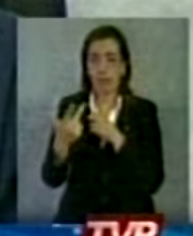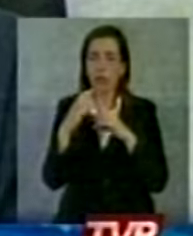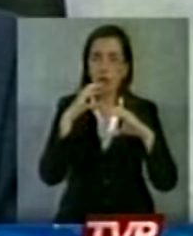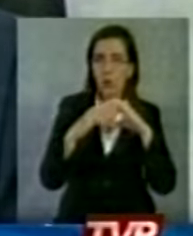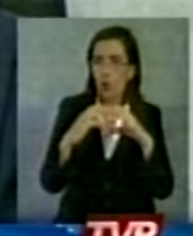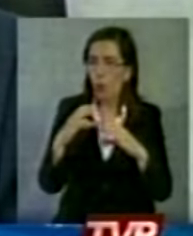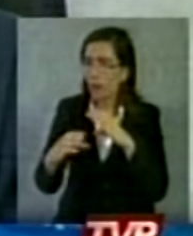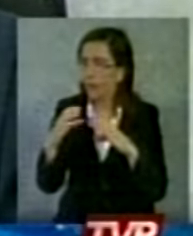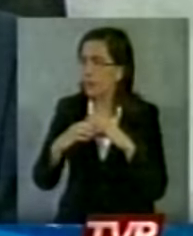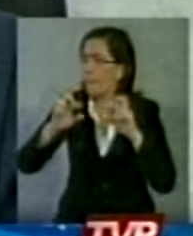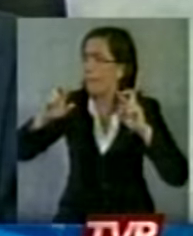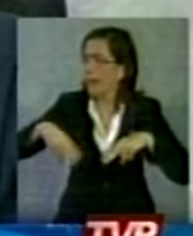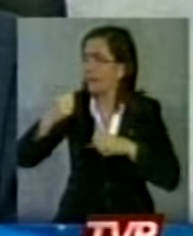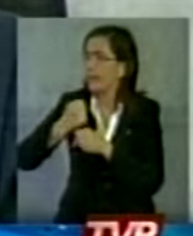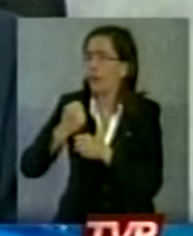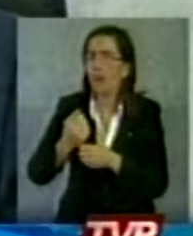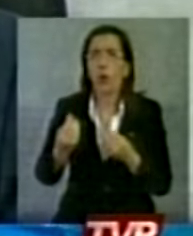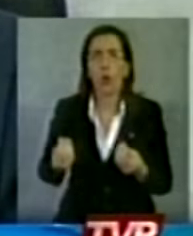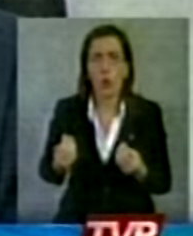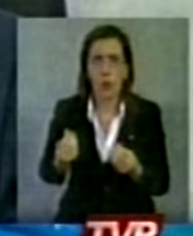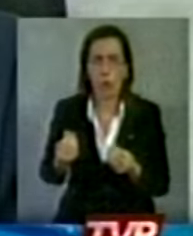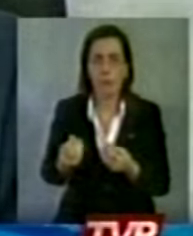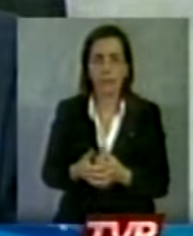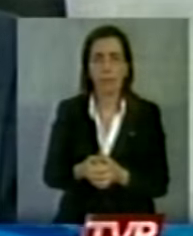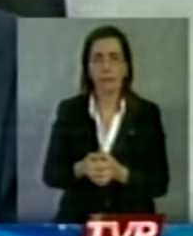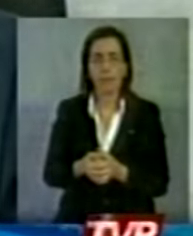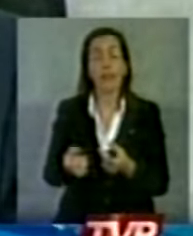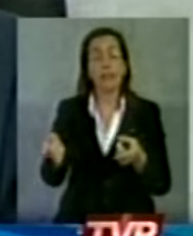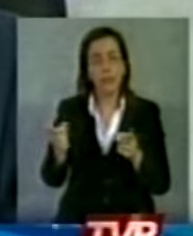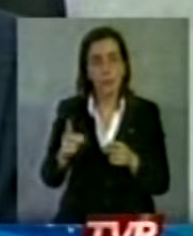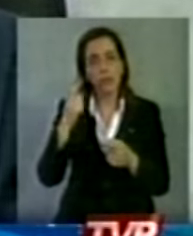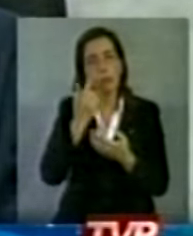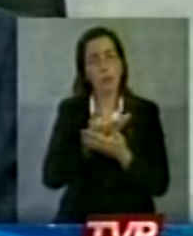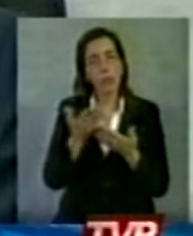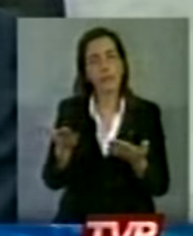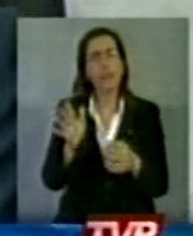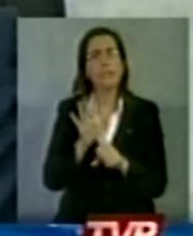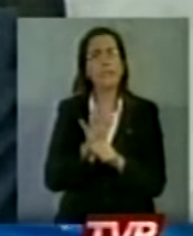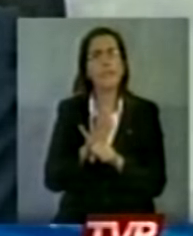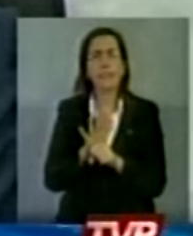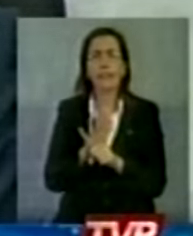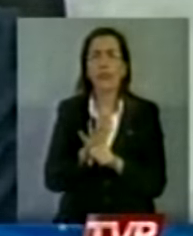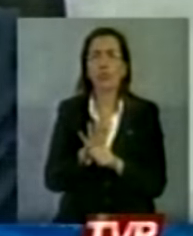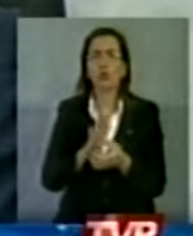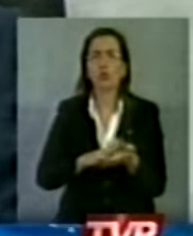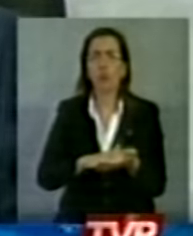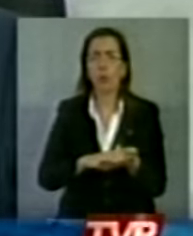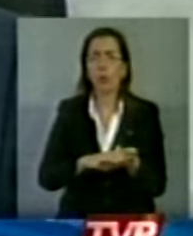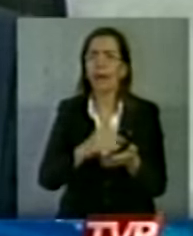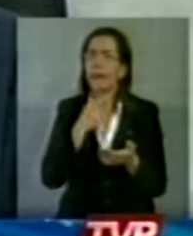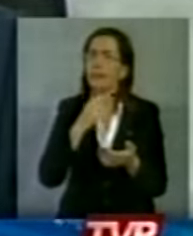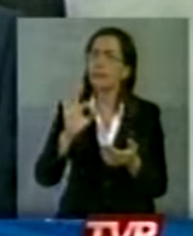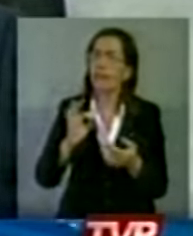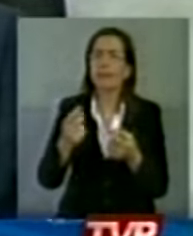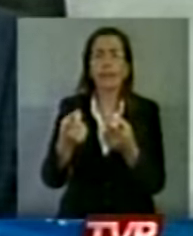y del diseño de políticas públicas. En el mismo sentido, hemos desarrollado un sistema integral de recepción y gestión de